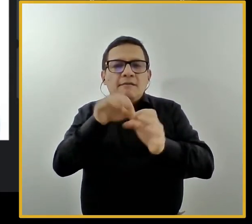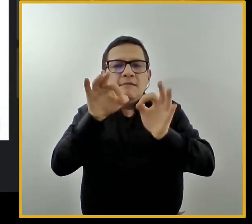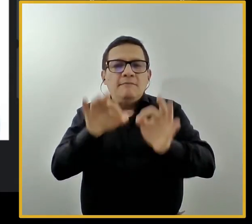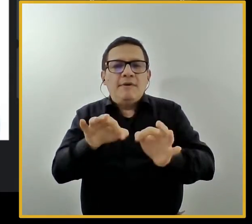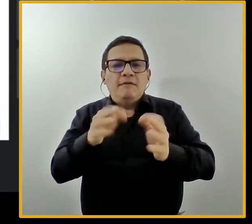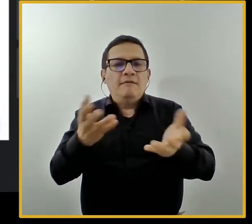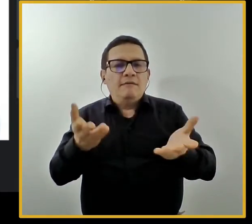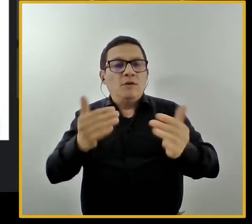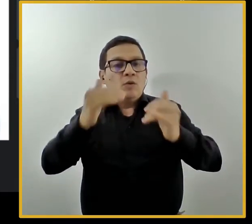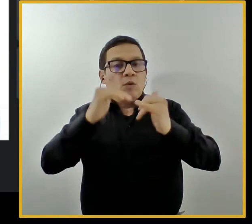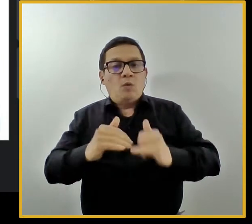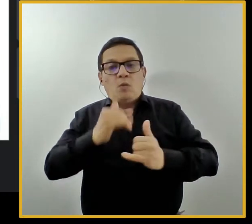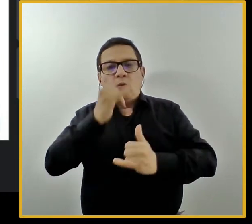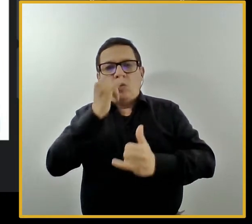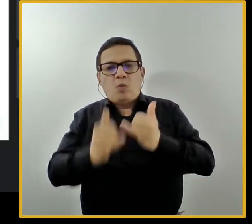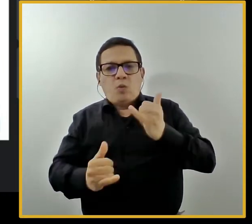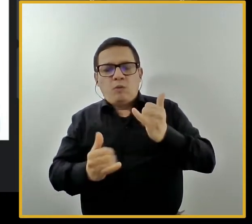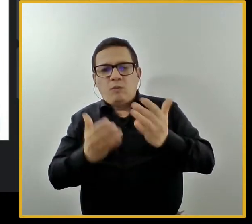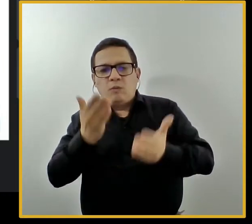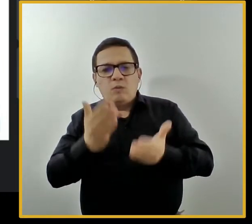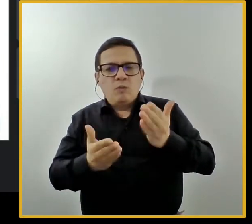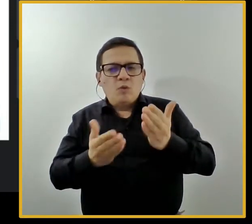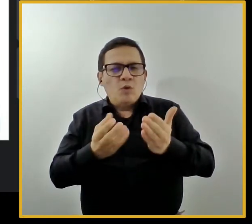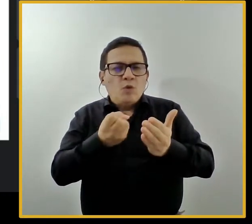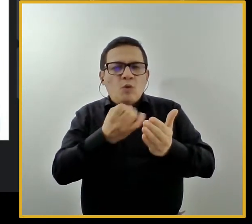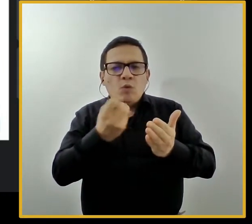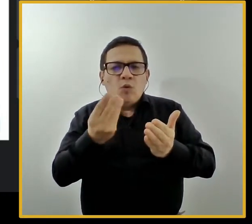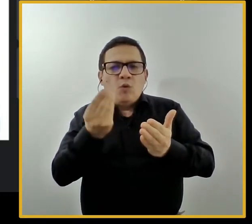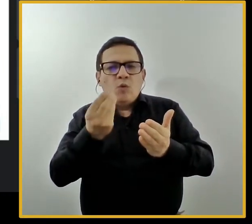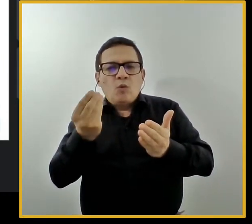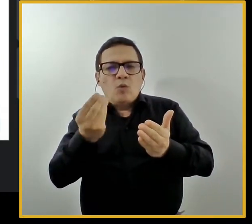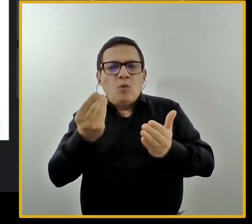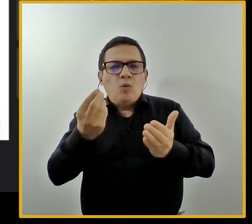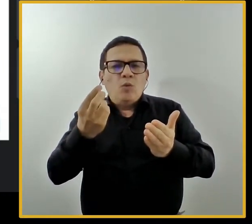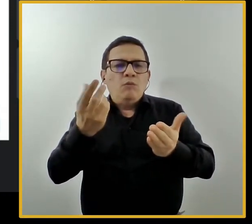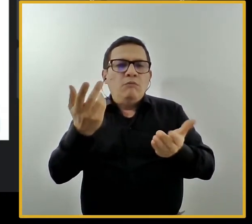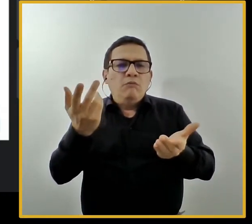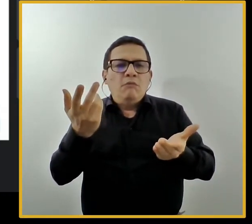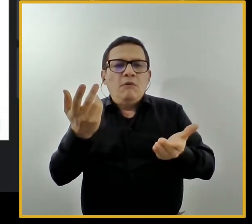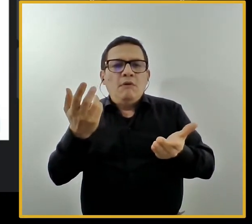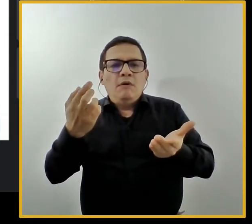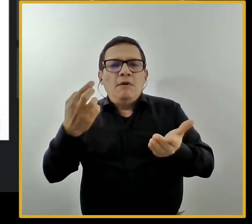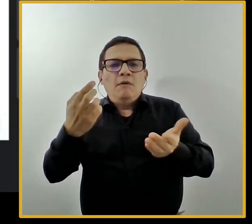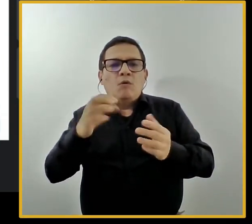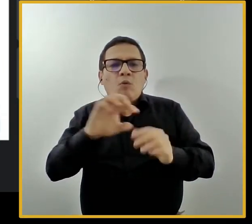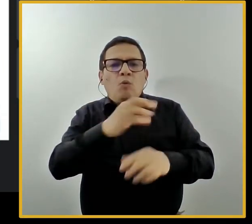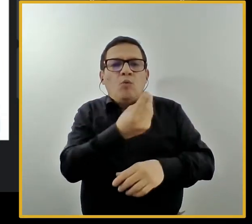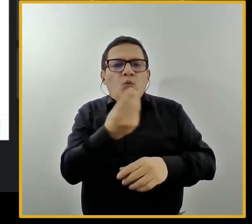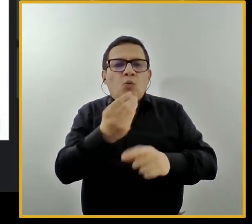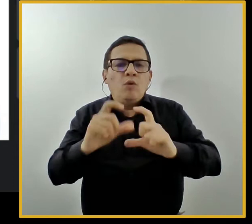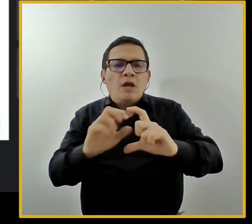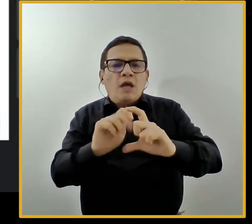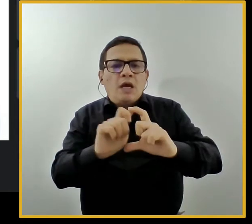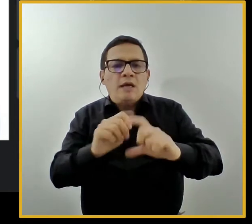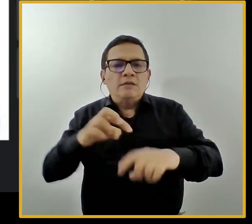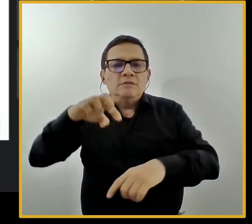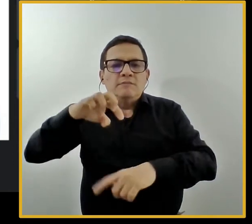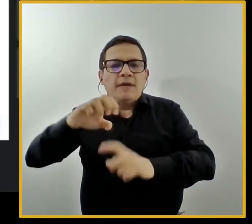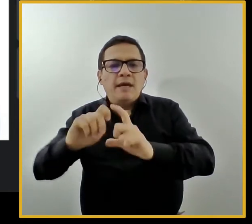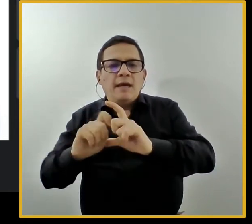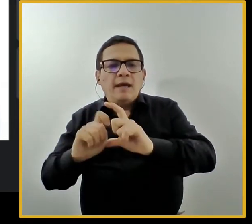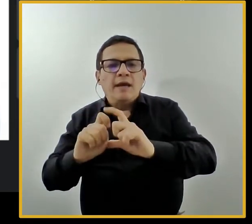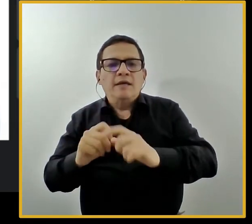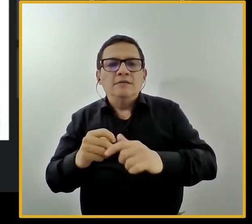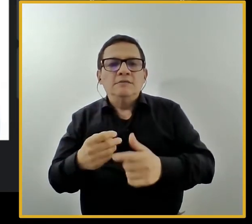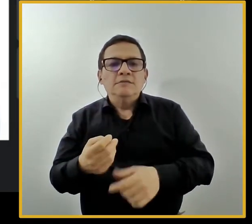Y por último, identificar los valores Q de X, P de X y mu de X, ¿cierto? Para poderlo sustituir ya en